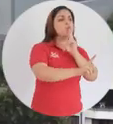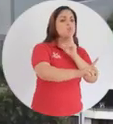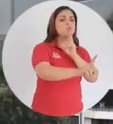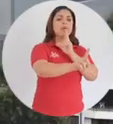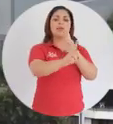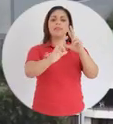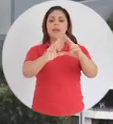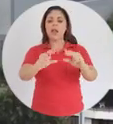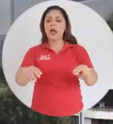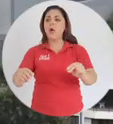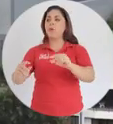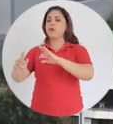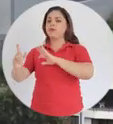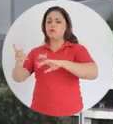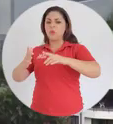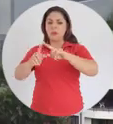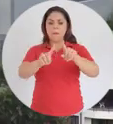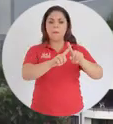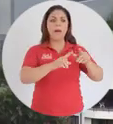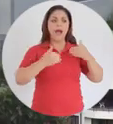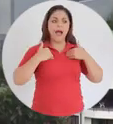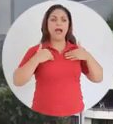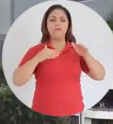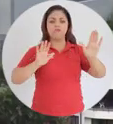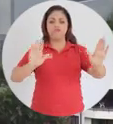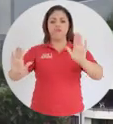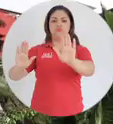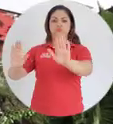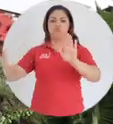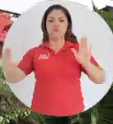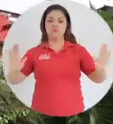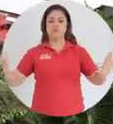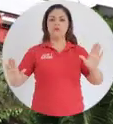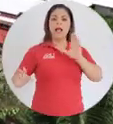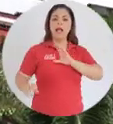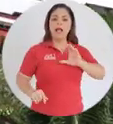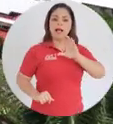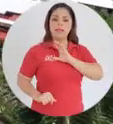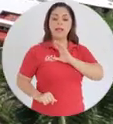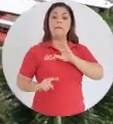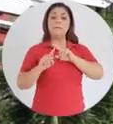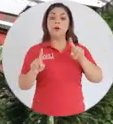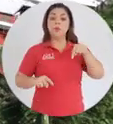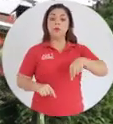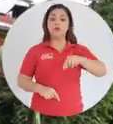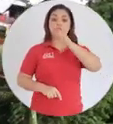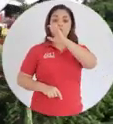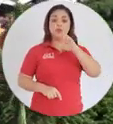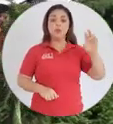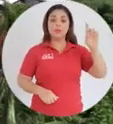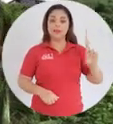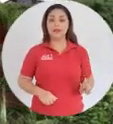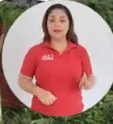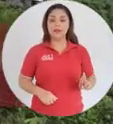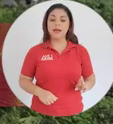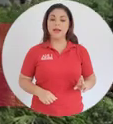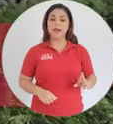y a Honduras, pero las características propias de Costa